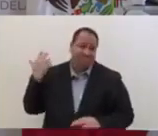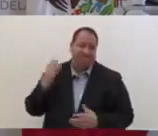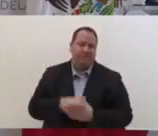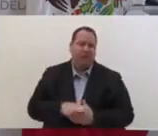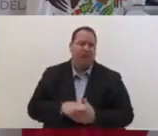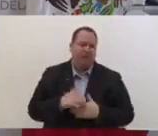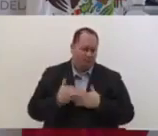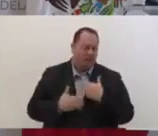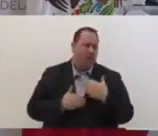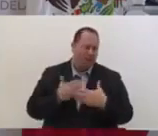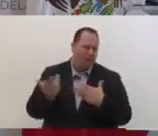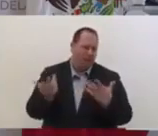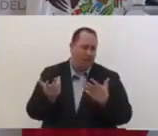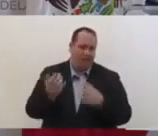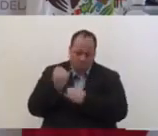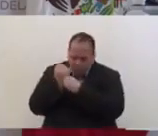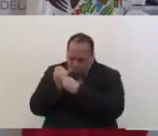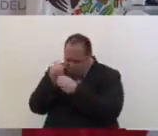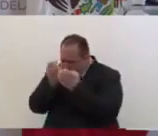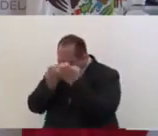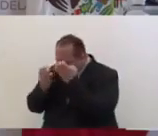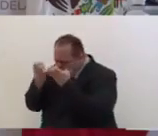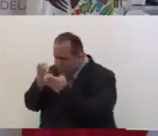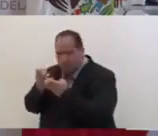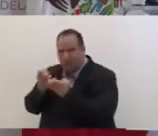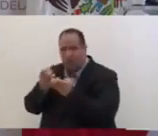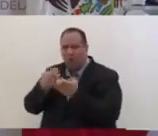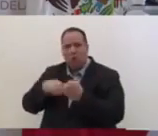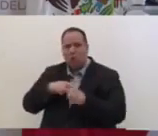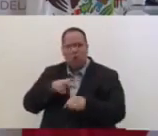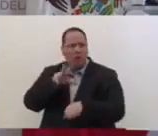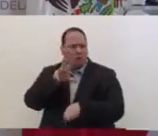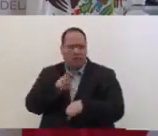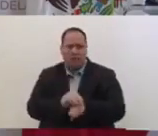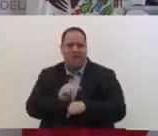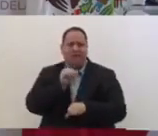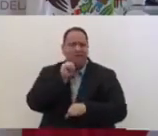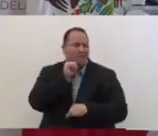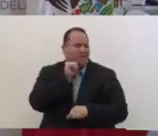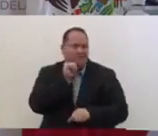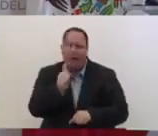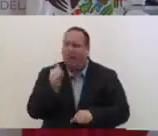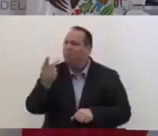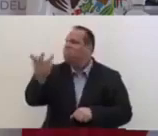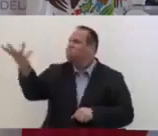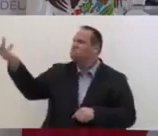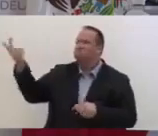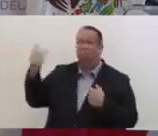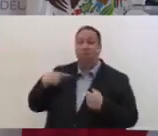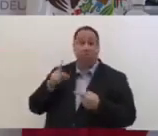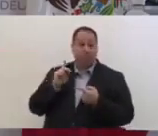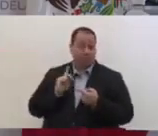estado desarrollando diversas acciones de investigación. No vamos a permitir que nada ni nadie